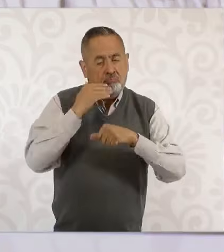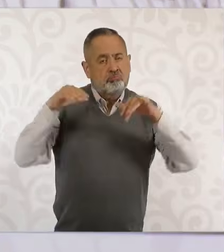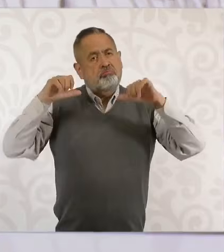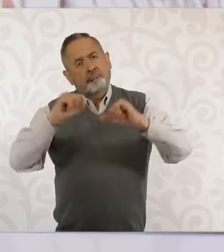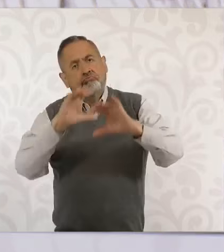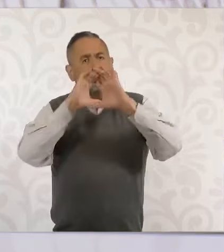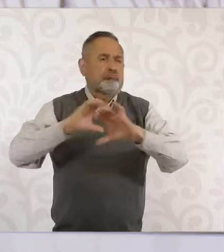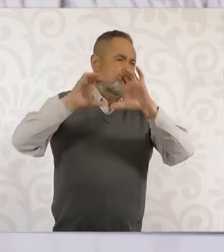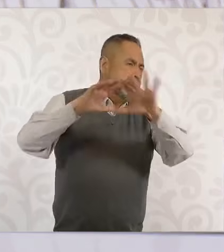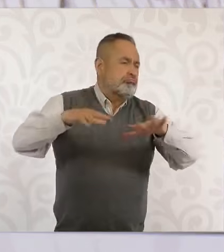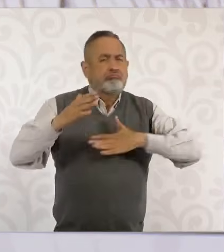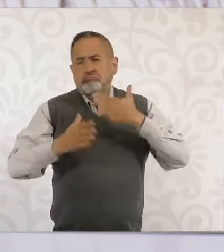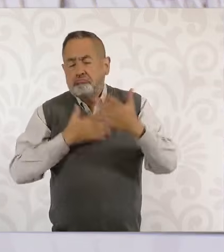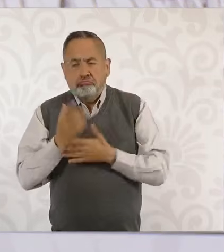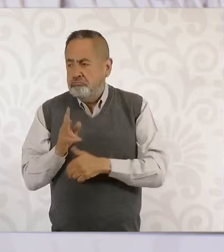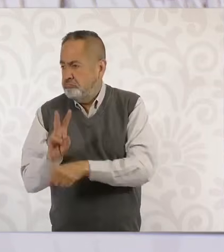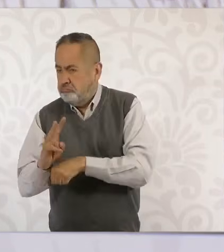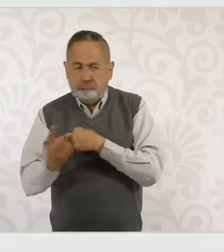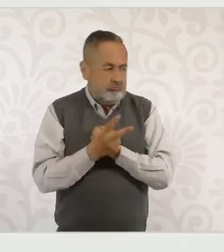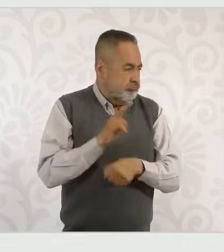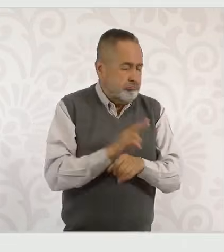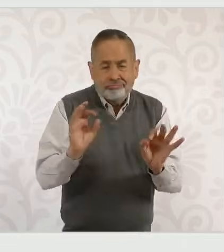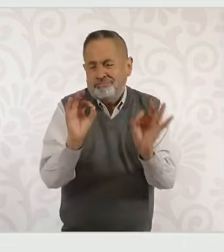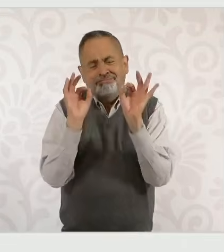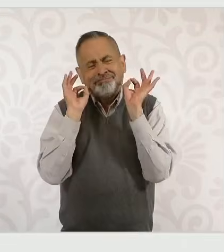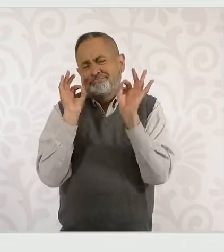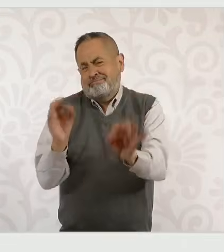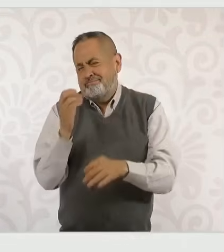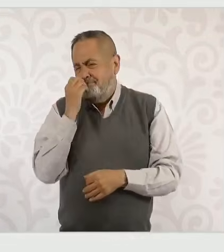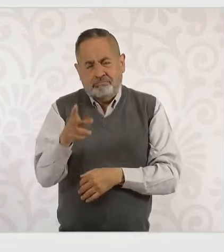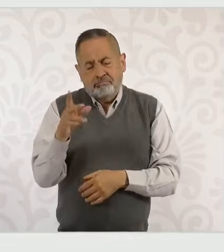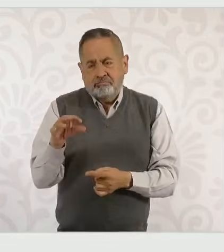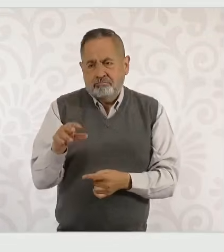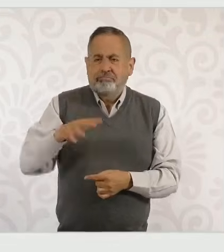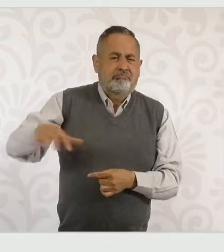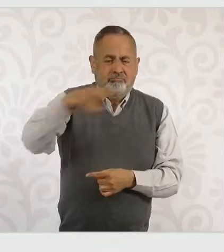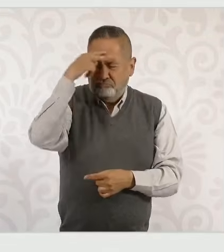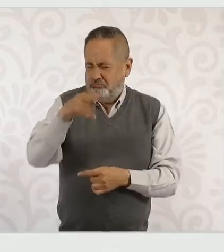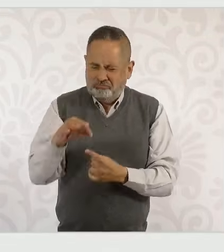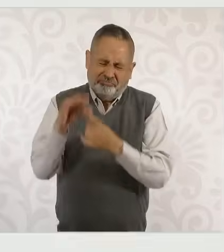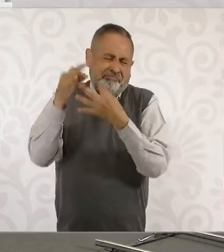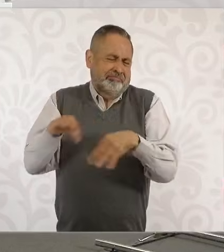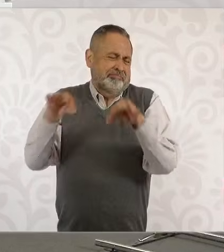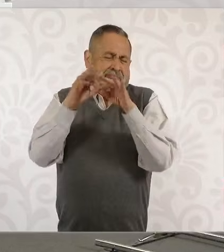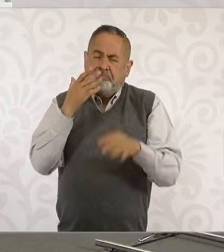por la manera en que todo el mundo se cuida. Entonces es algo muy especial en México, la verdad.